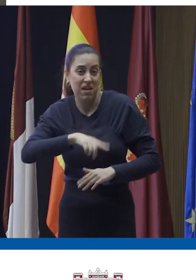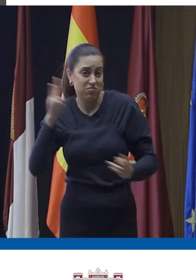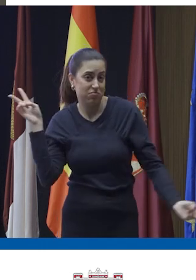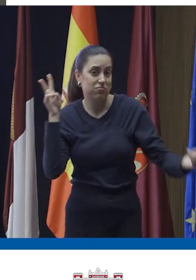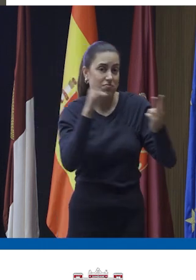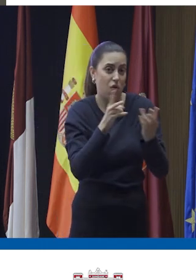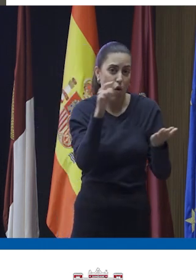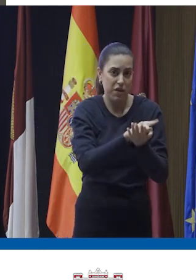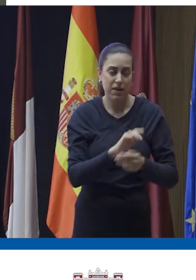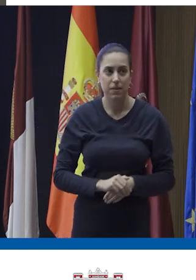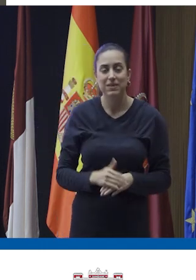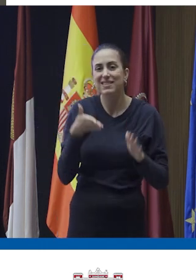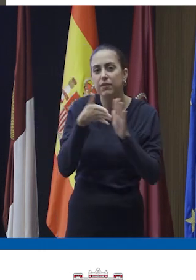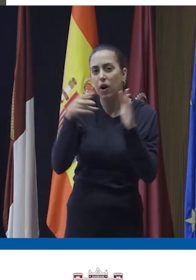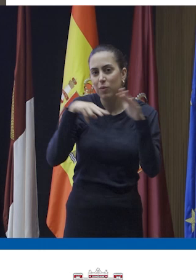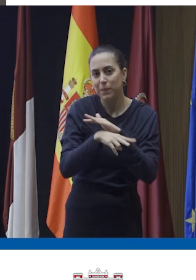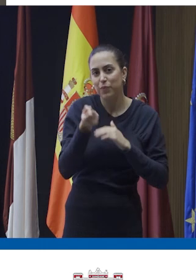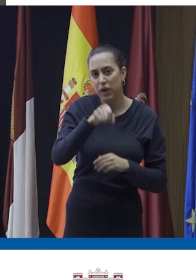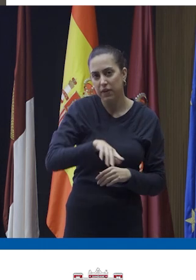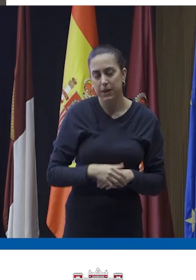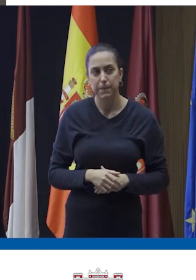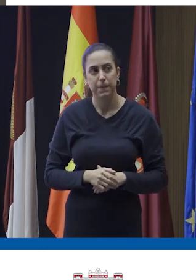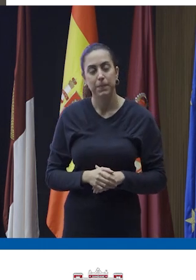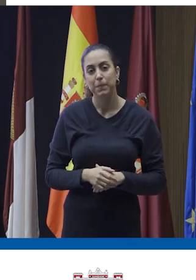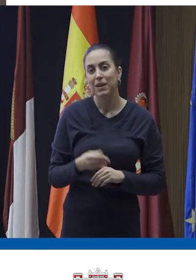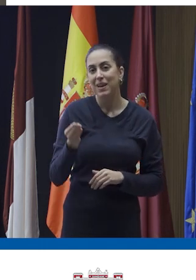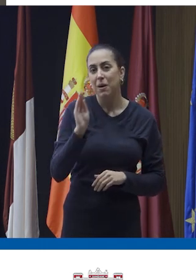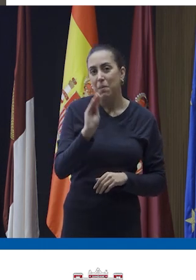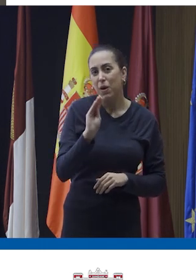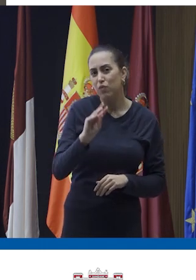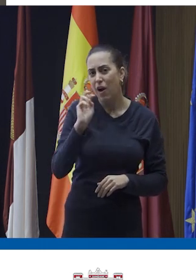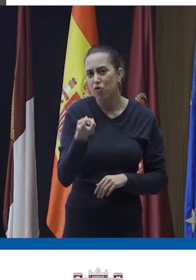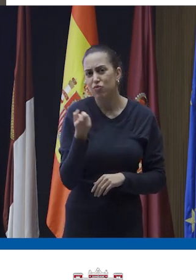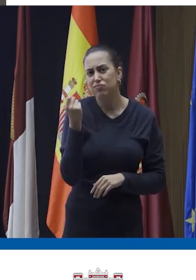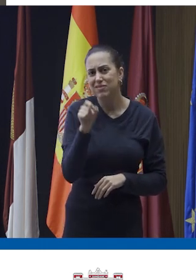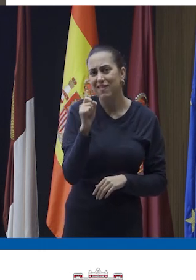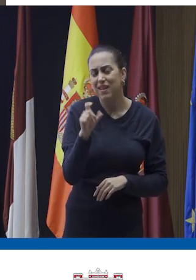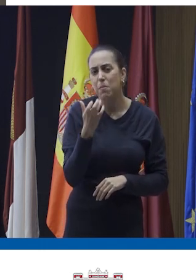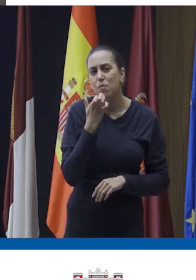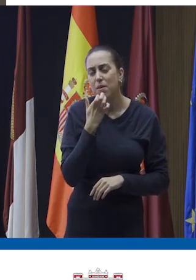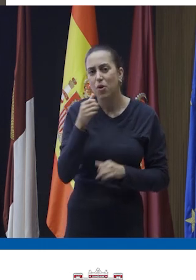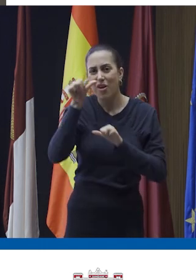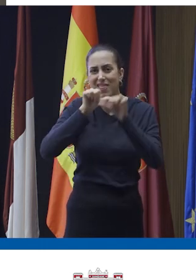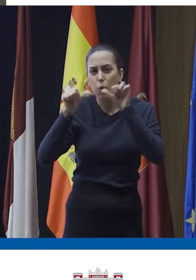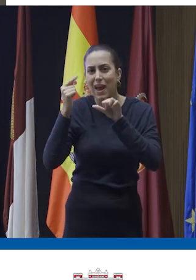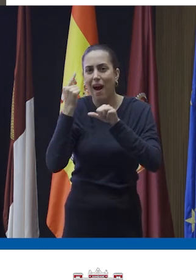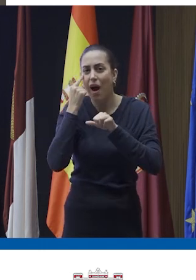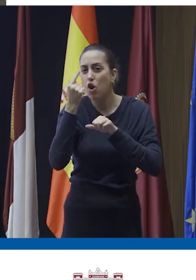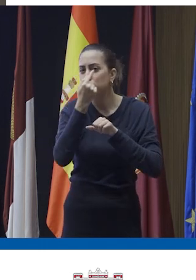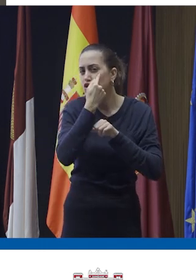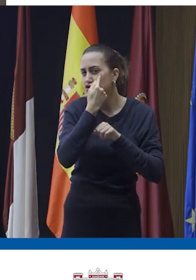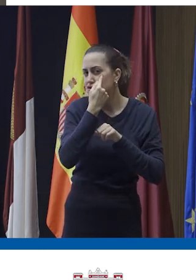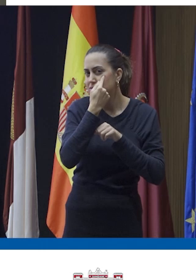hospitalización. Luego, otra pregunta que es bastante frecuente es la cirugía simultánea de los dos ojos o cirugía bilateral.